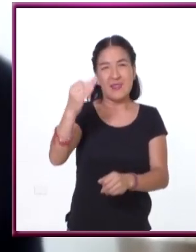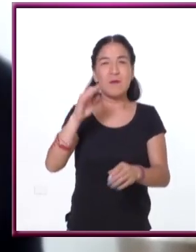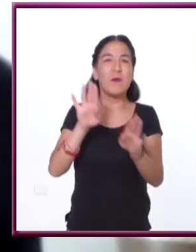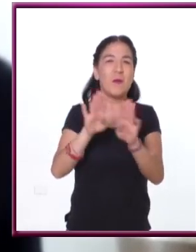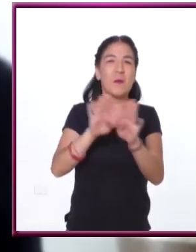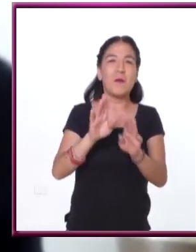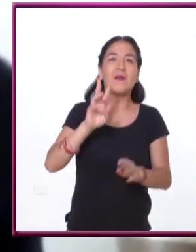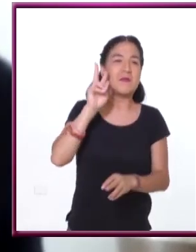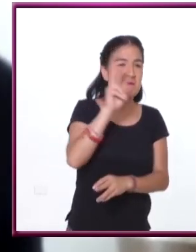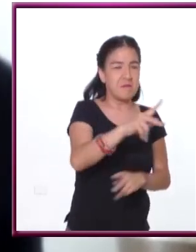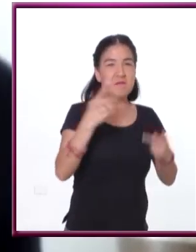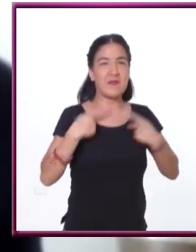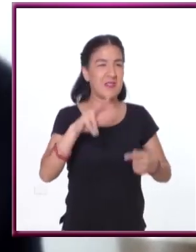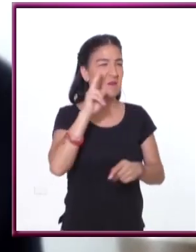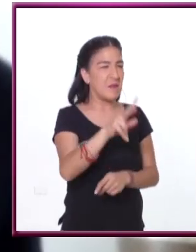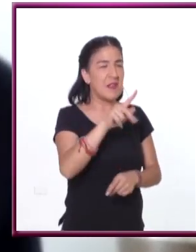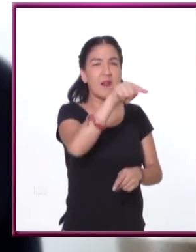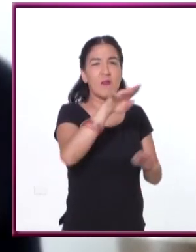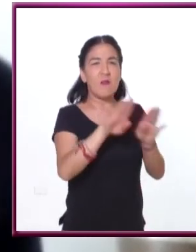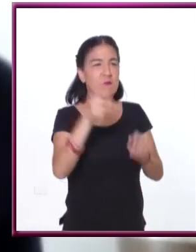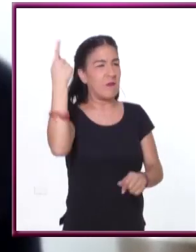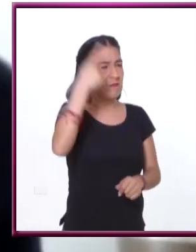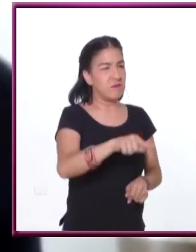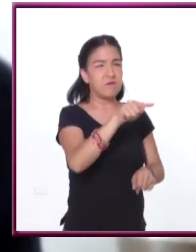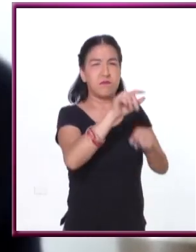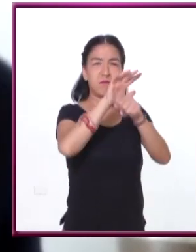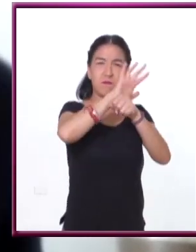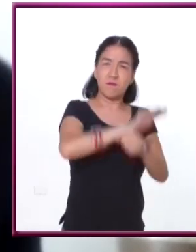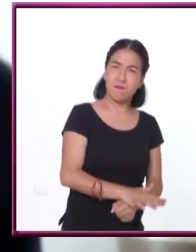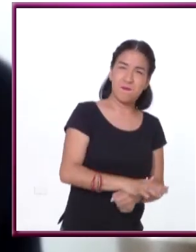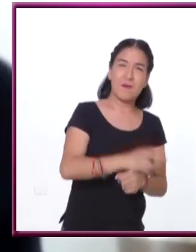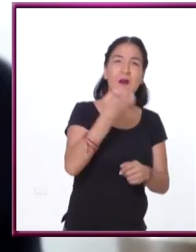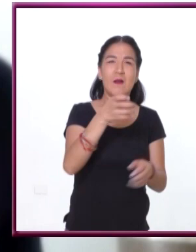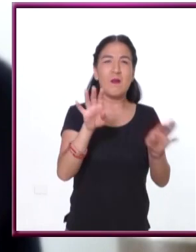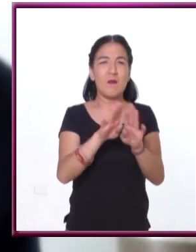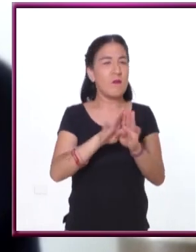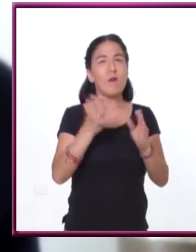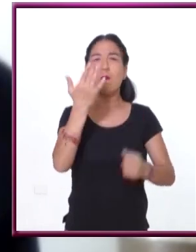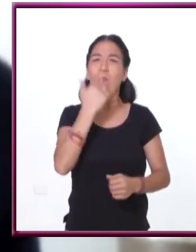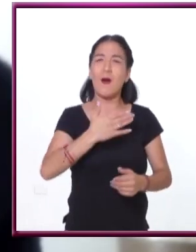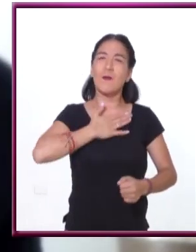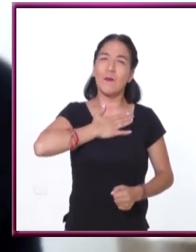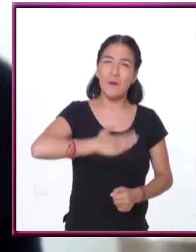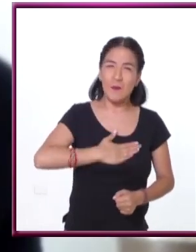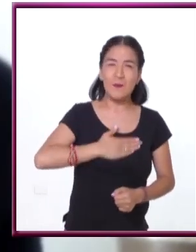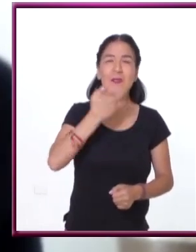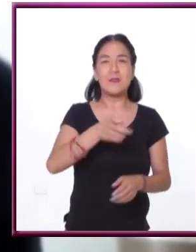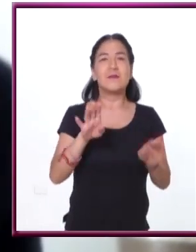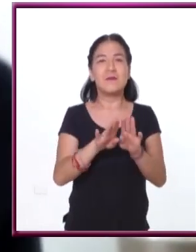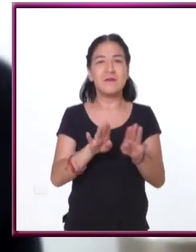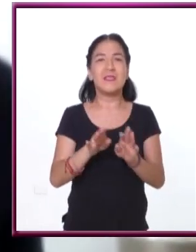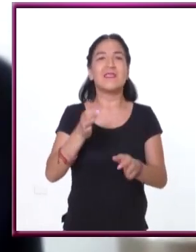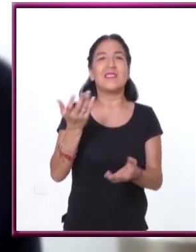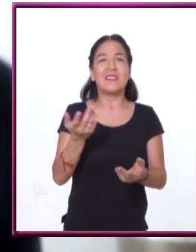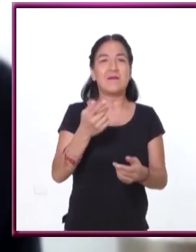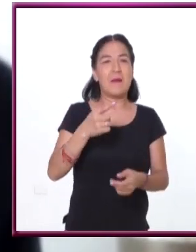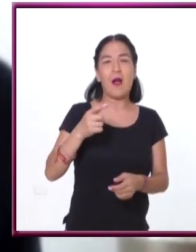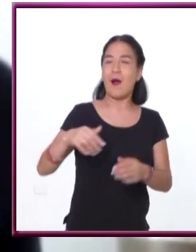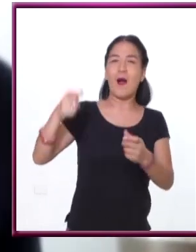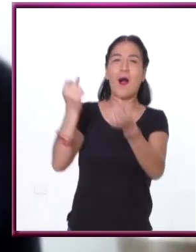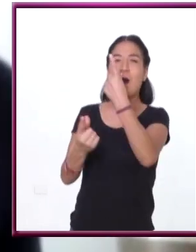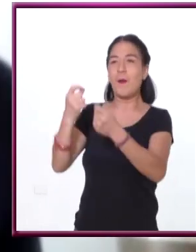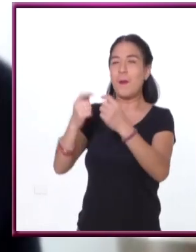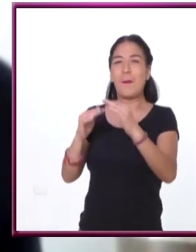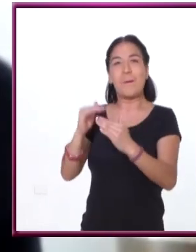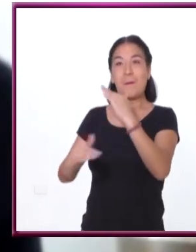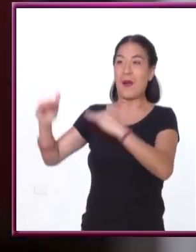Personas de su tiempo vieron que ahí había una opresión, pensaron que había una inequidad enorme, que había una situación de privilegios para